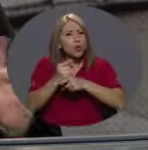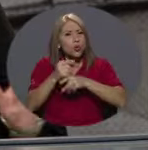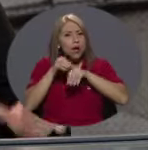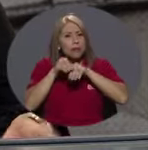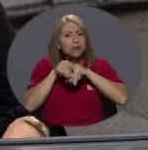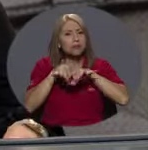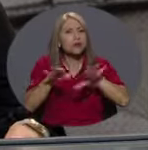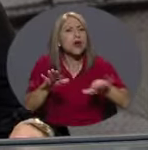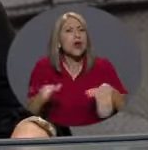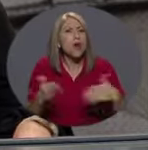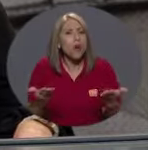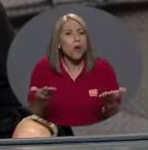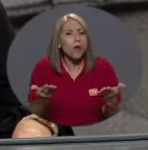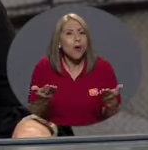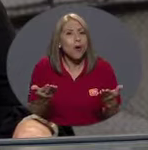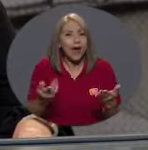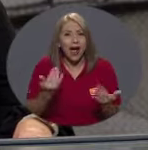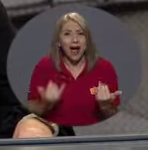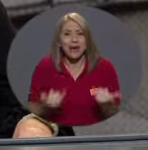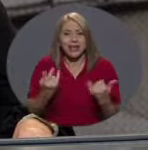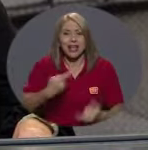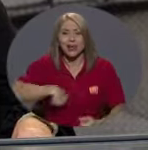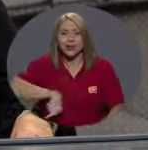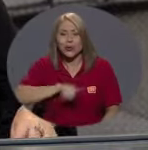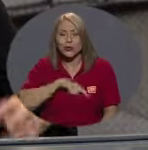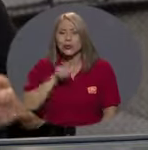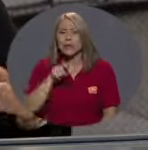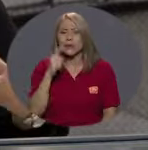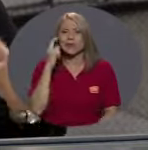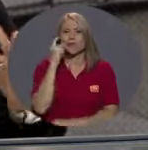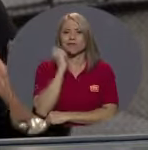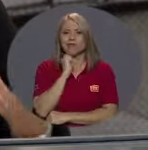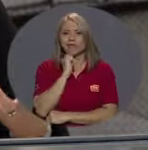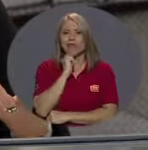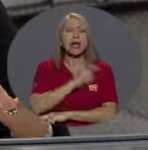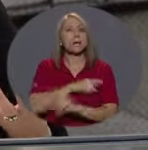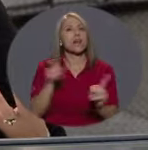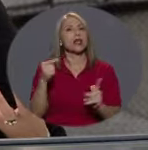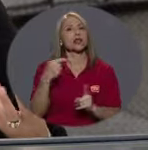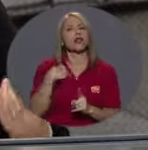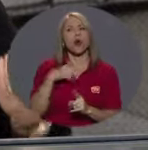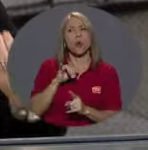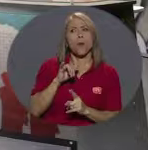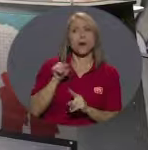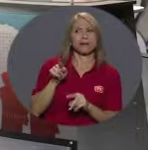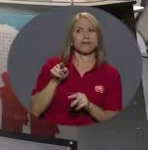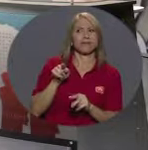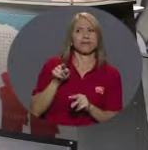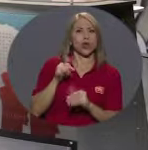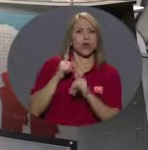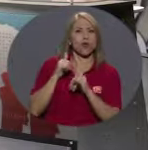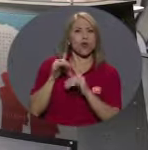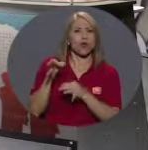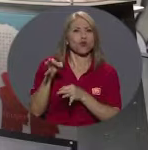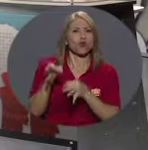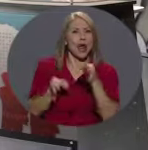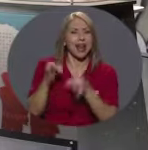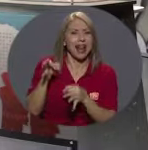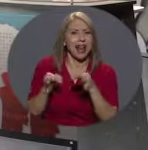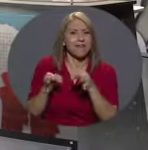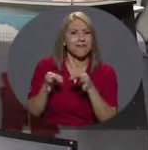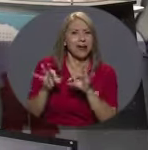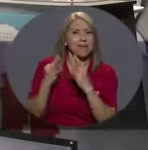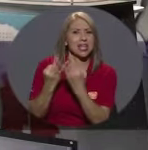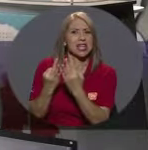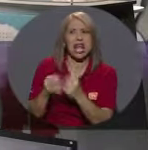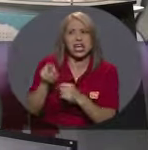Yo creo que es la pregunta que ahorita nos tendríamos que hacer. Pero yo no juzgaría a la familia. Cuando ya yo capacité, ahora sí puedo